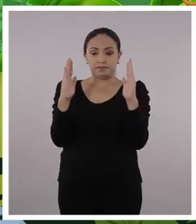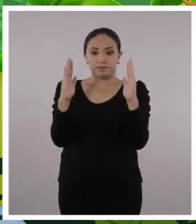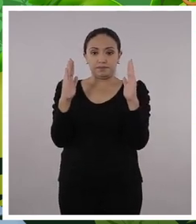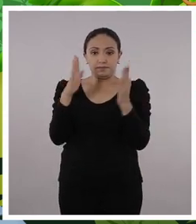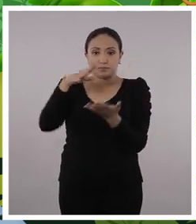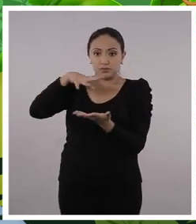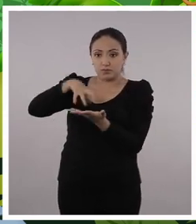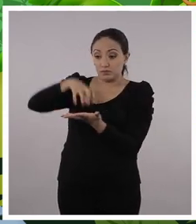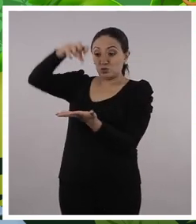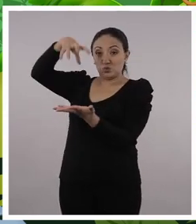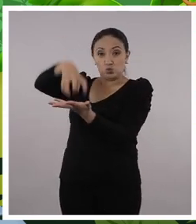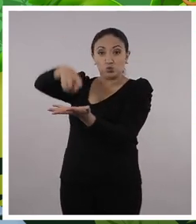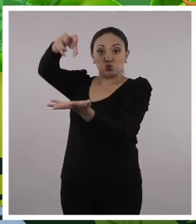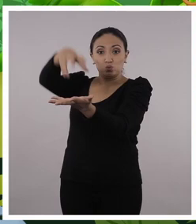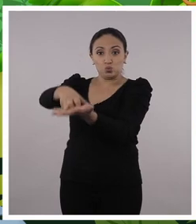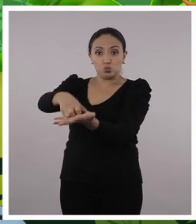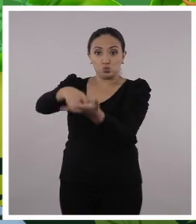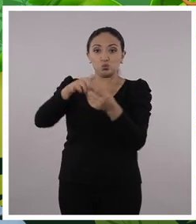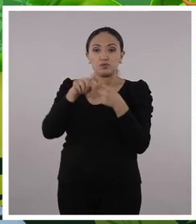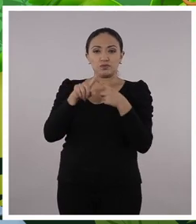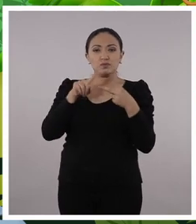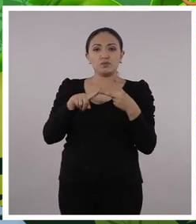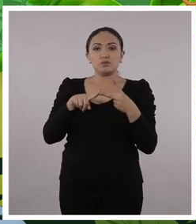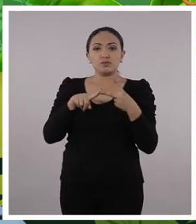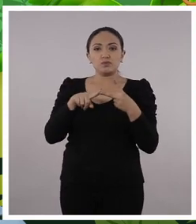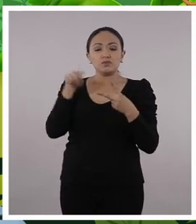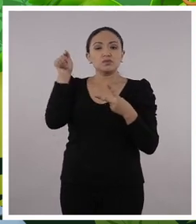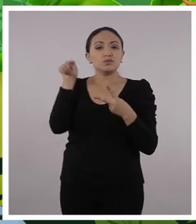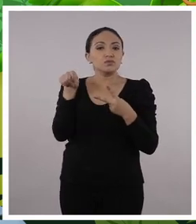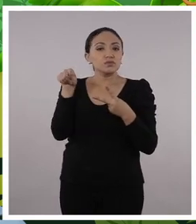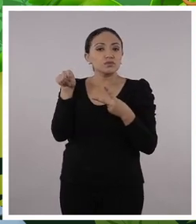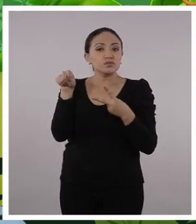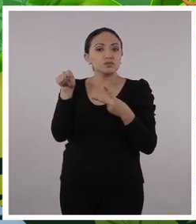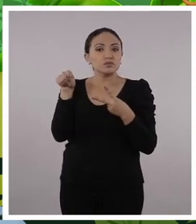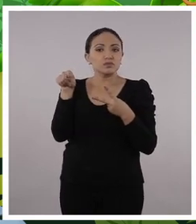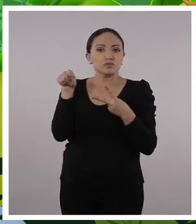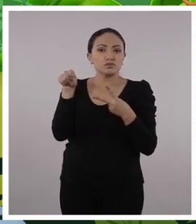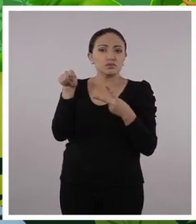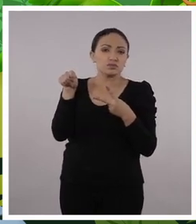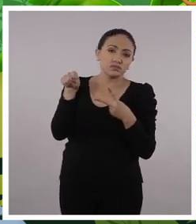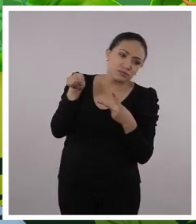mira, la rana toro. ¡Rana toro! Tenemos un...